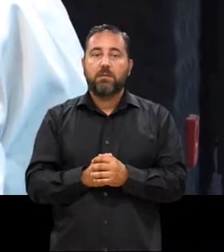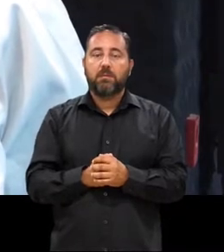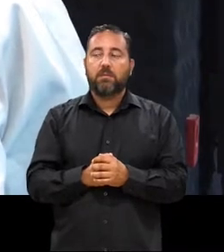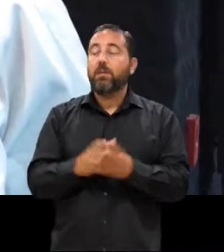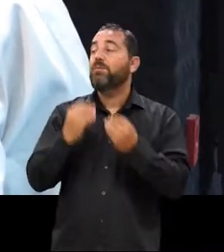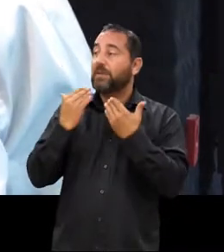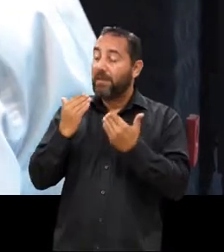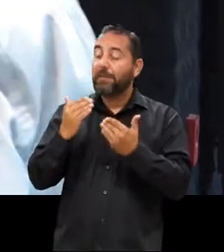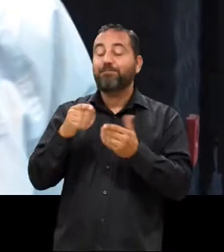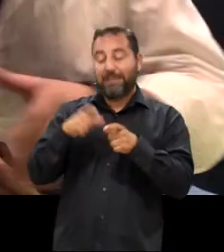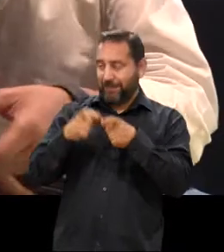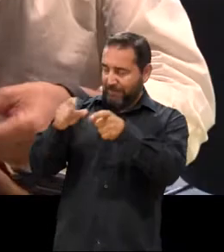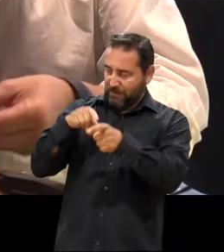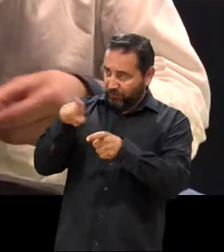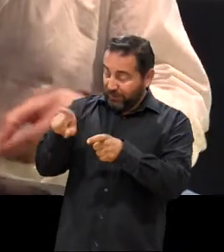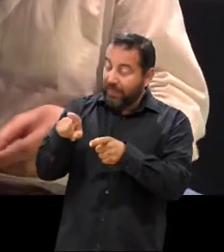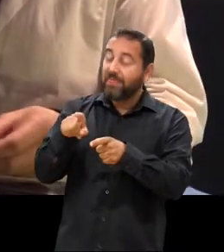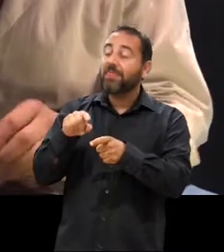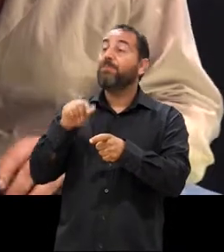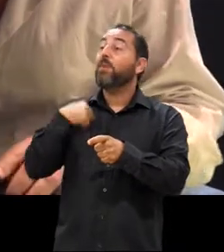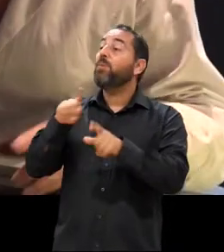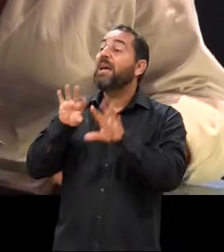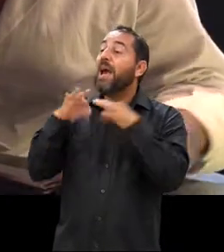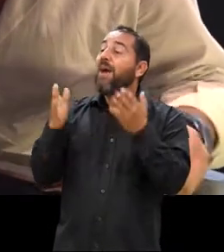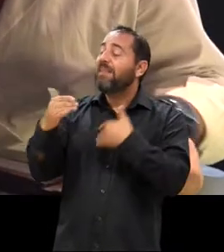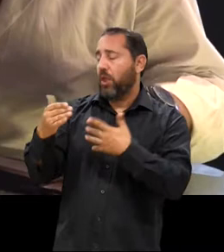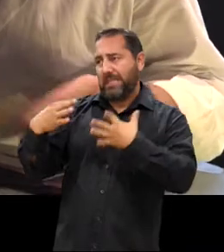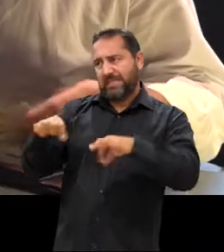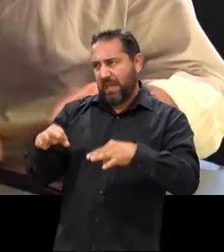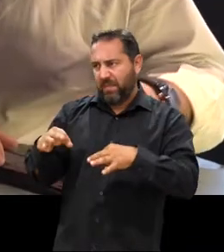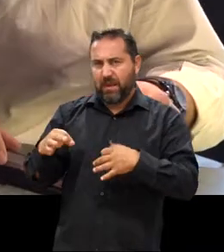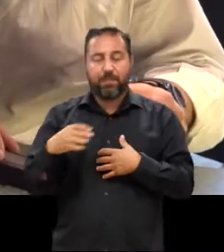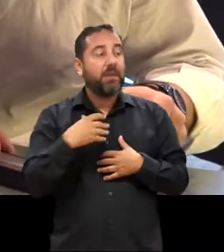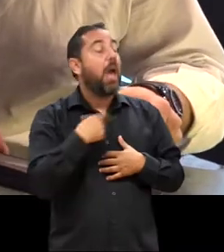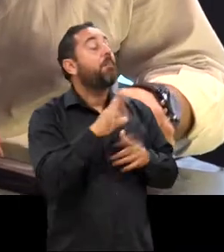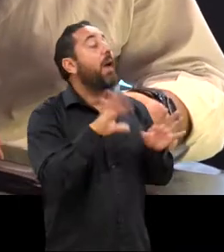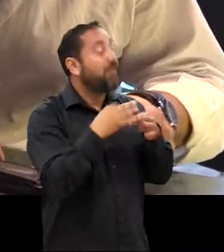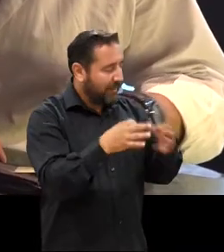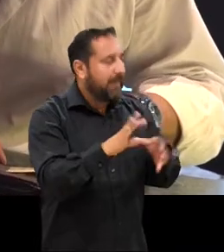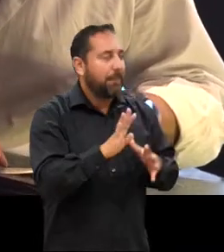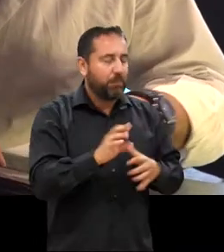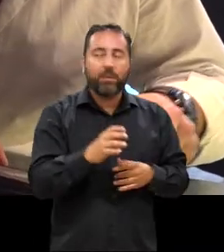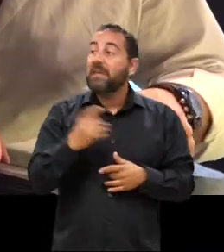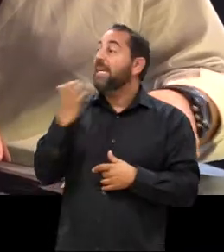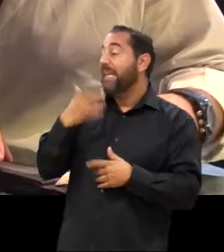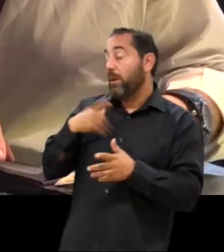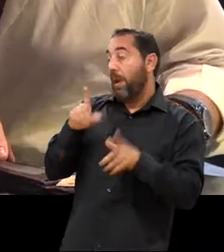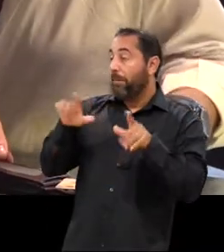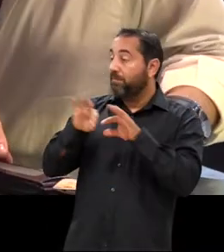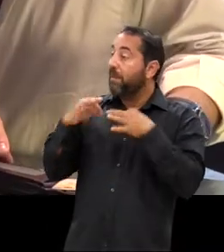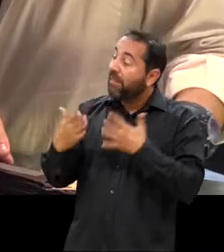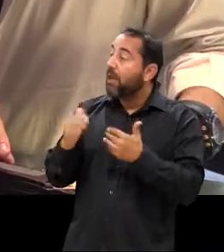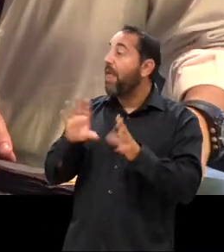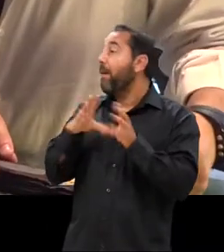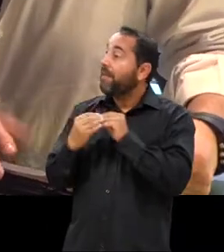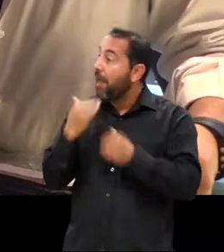Muchas gracias. Vale. Esto para usted. Le ha asignado una habitación estándar. ¿La habitación estándar? Sí, si quiere alguna adaptada,